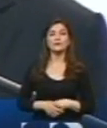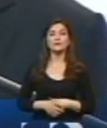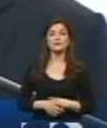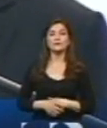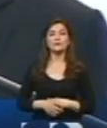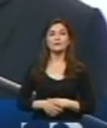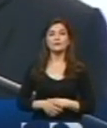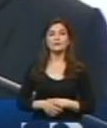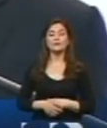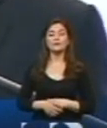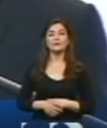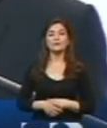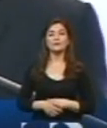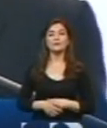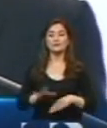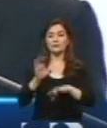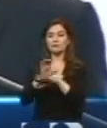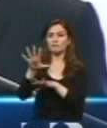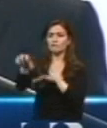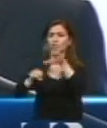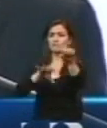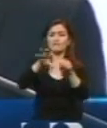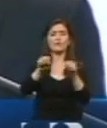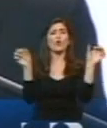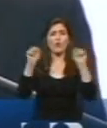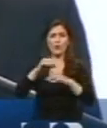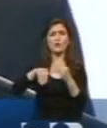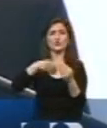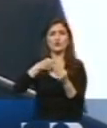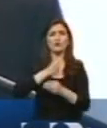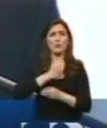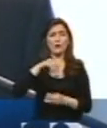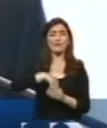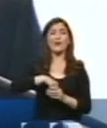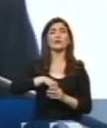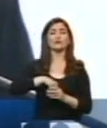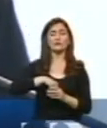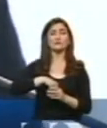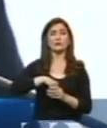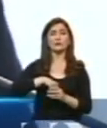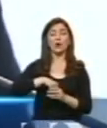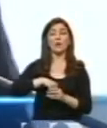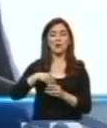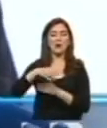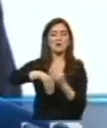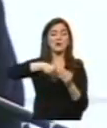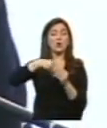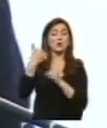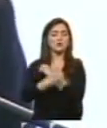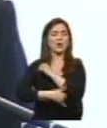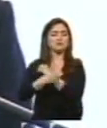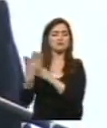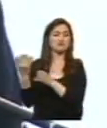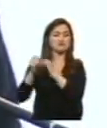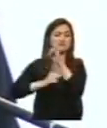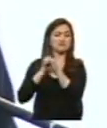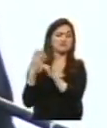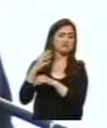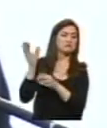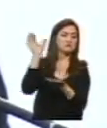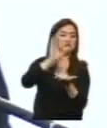mayor lo que Ecuador puede conseguir en inversión local e inversión extranjera. Vale la pena